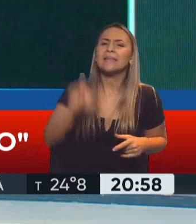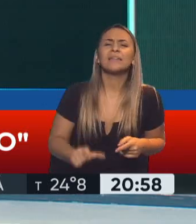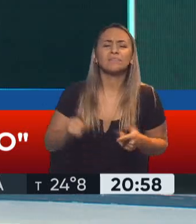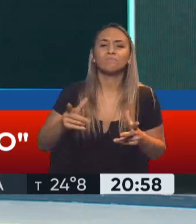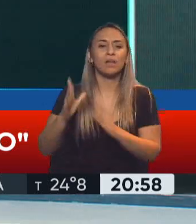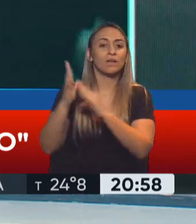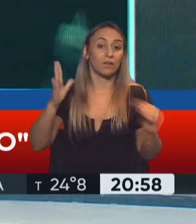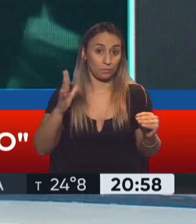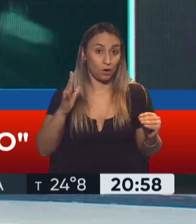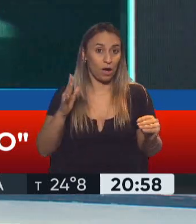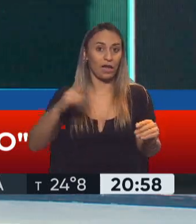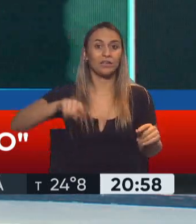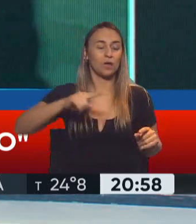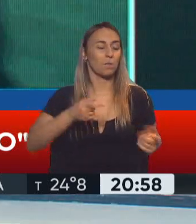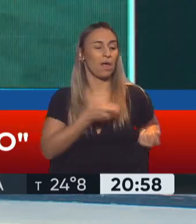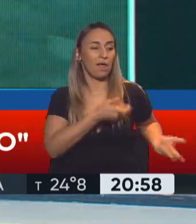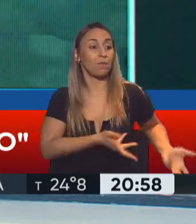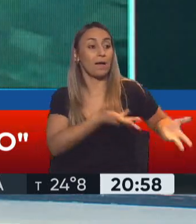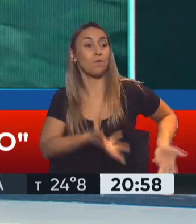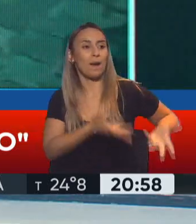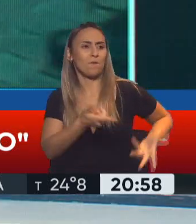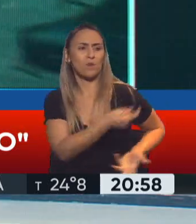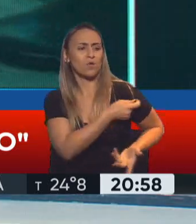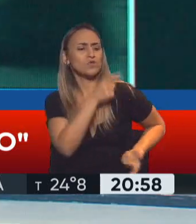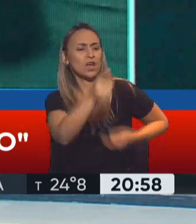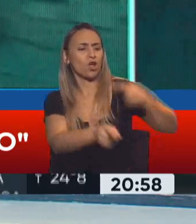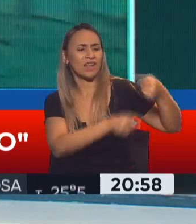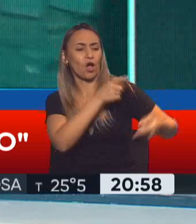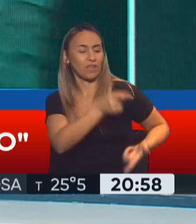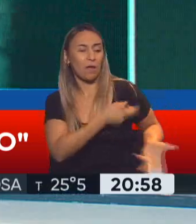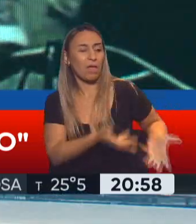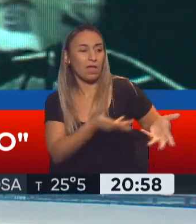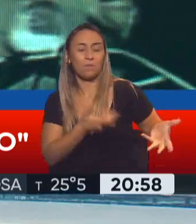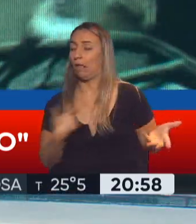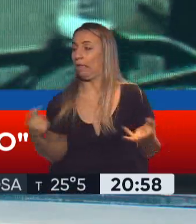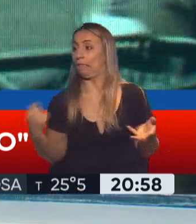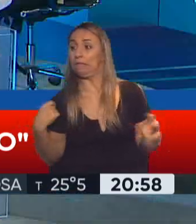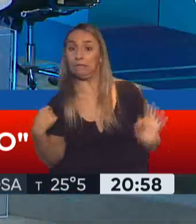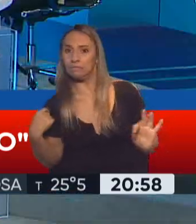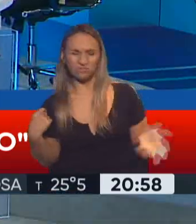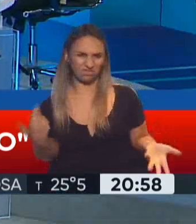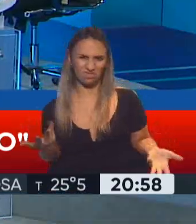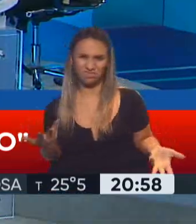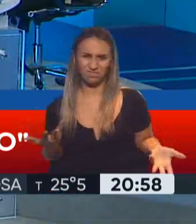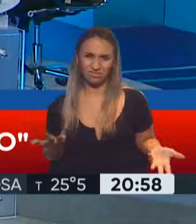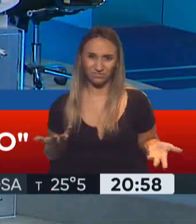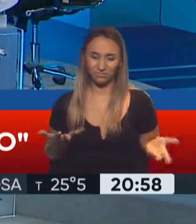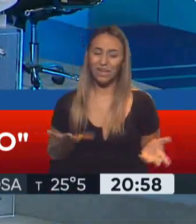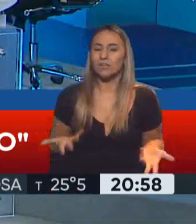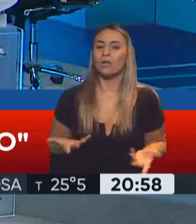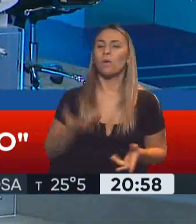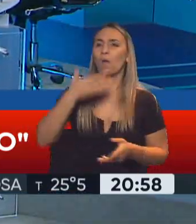porque ellos se cuidan se van a poner la vacuna no se exponen al virus entonces digo desarmar también un poco los discursos y